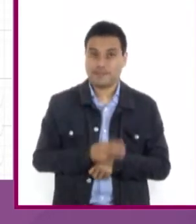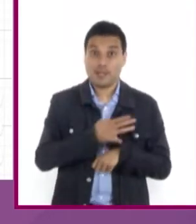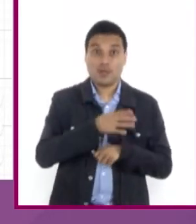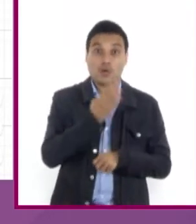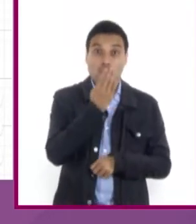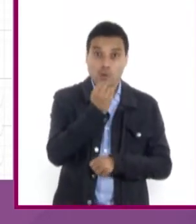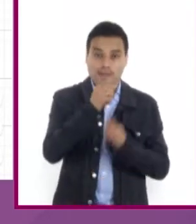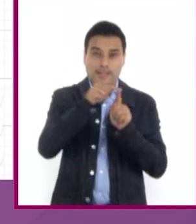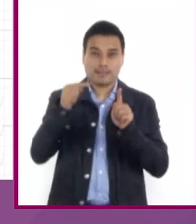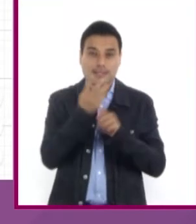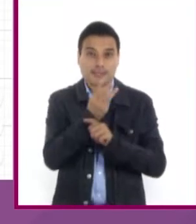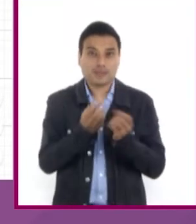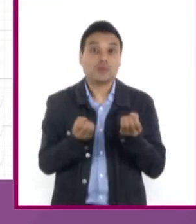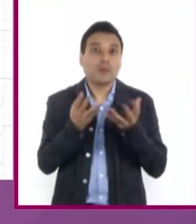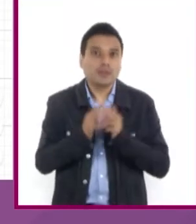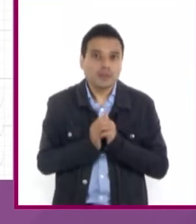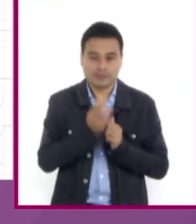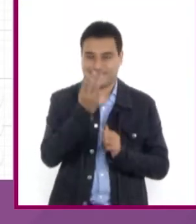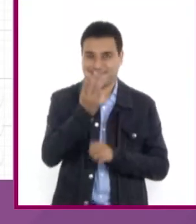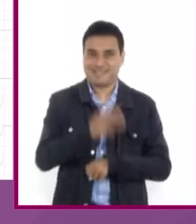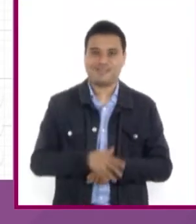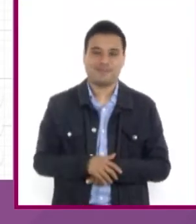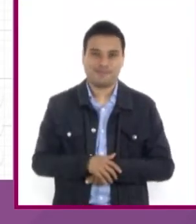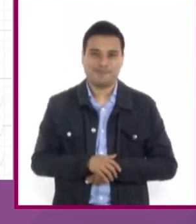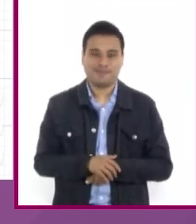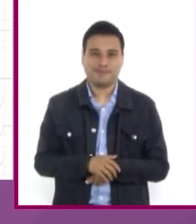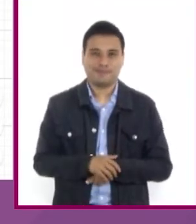9 entre 3 es 3.